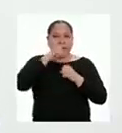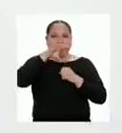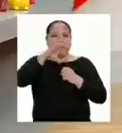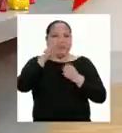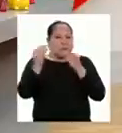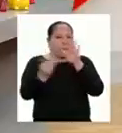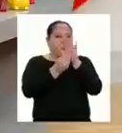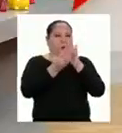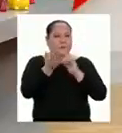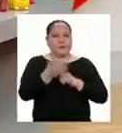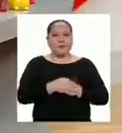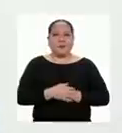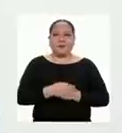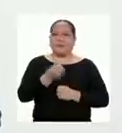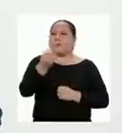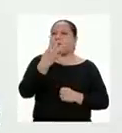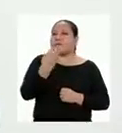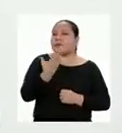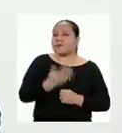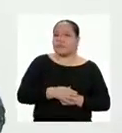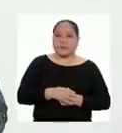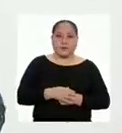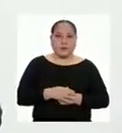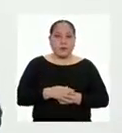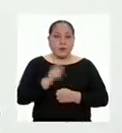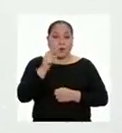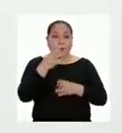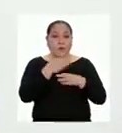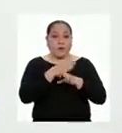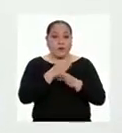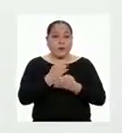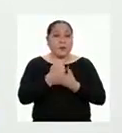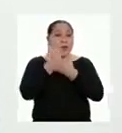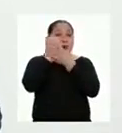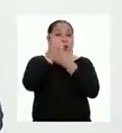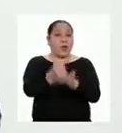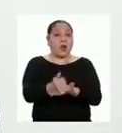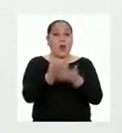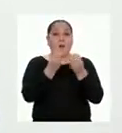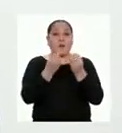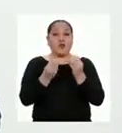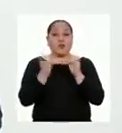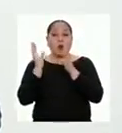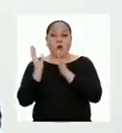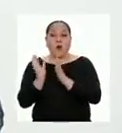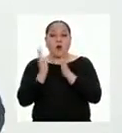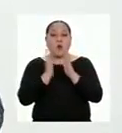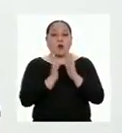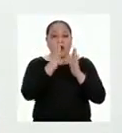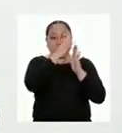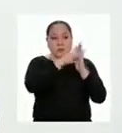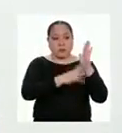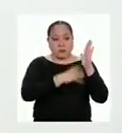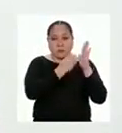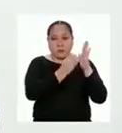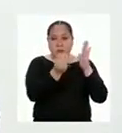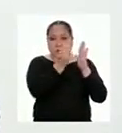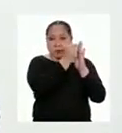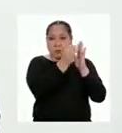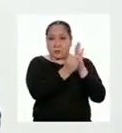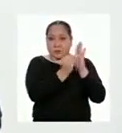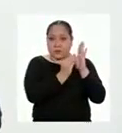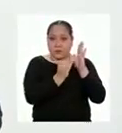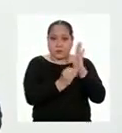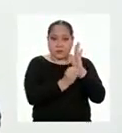algo extra. Cuéntenos qué es. Una herramienta que nos será muy útil para organizar las ideas de los textos que leemos,